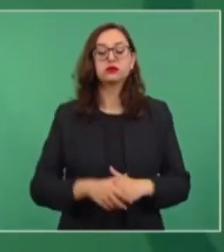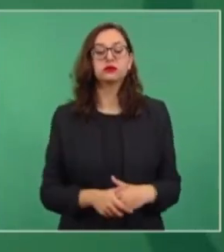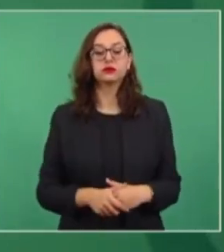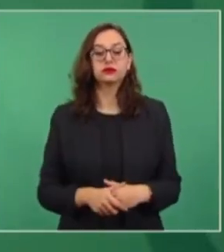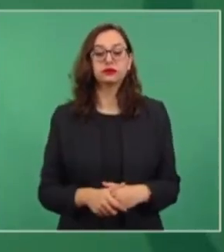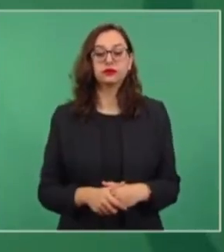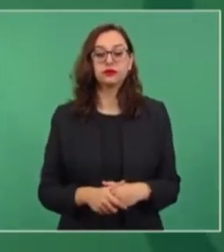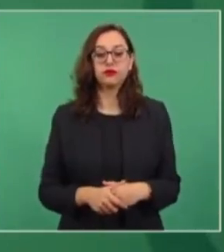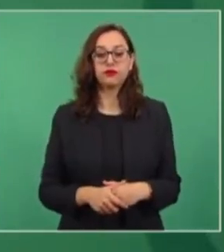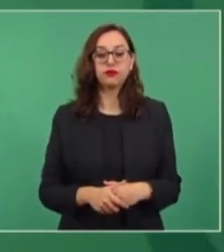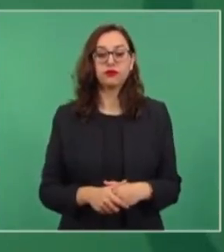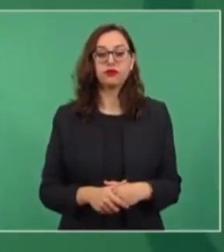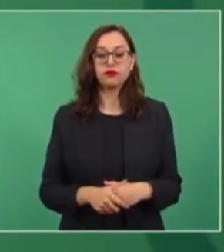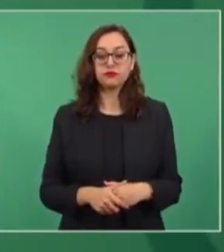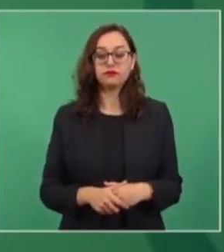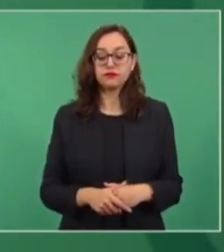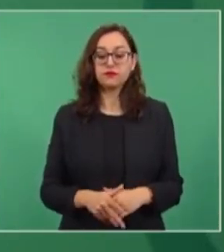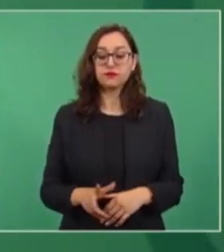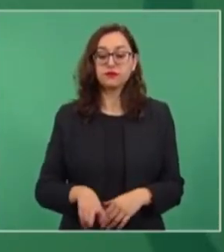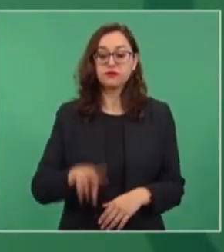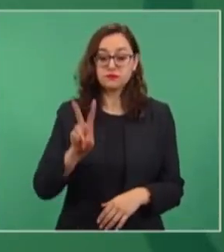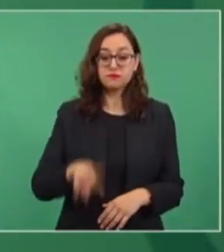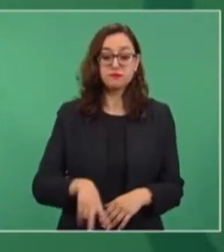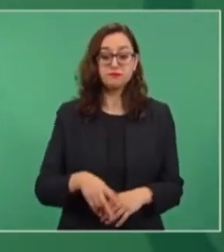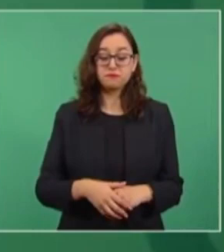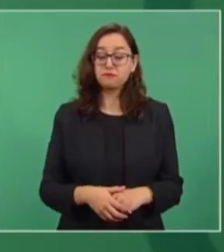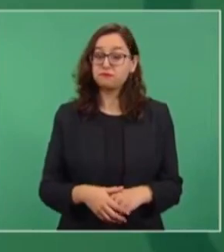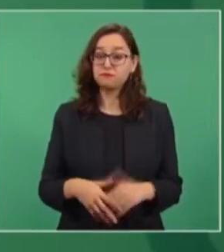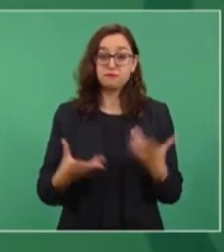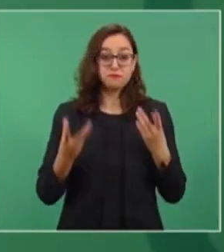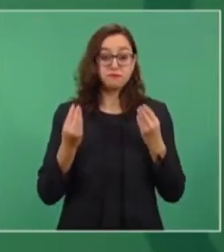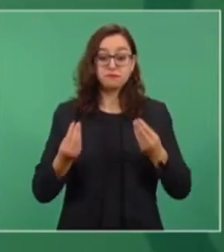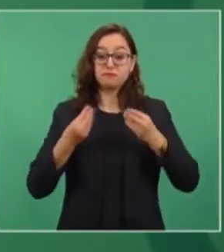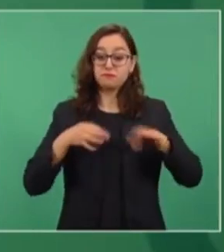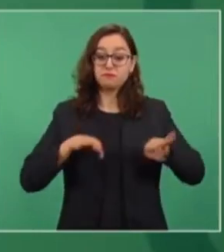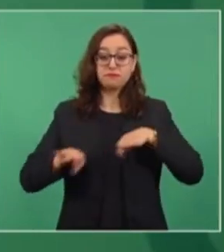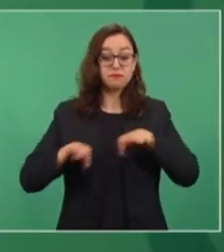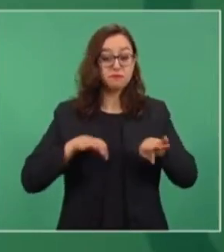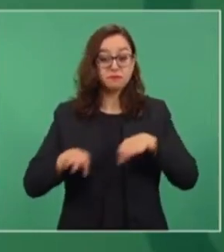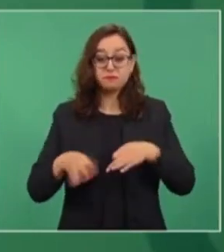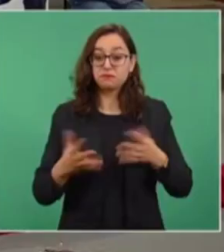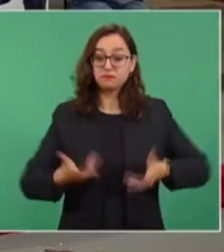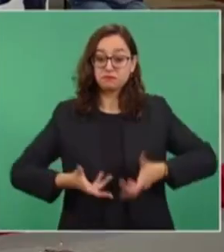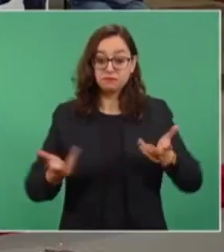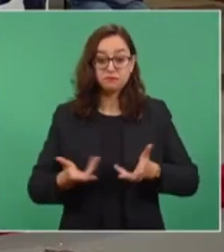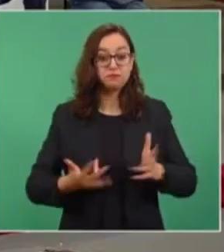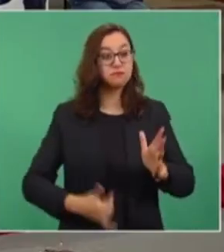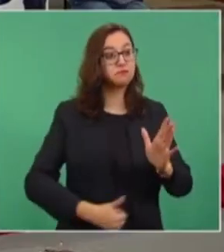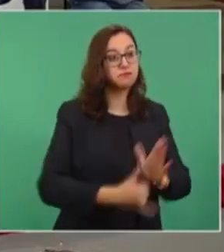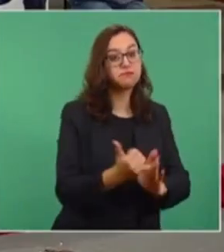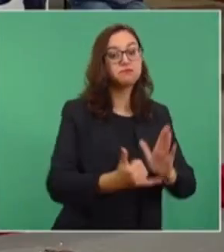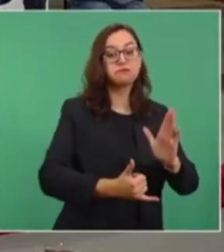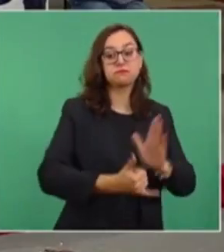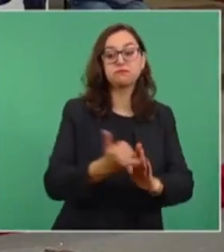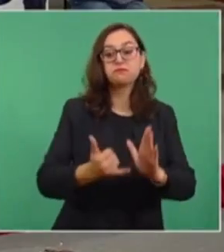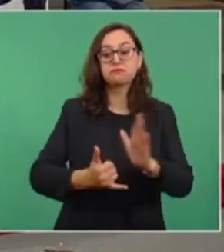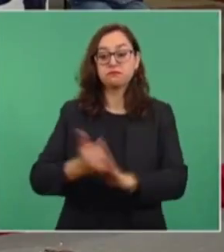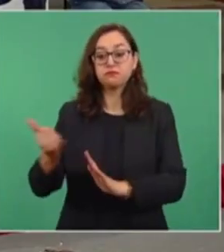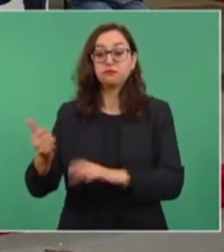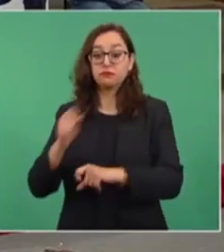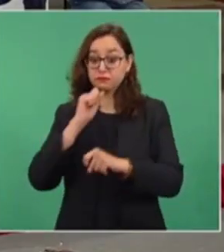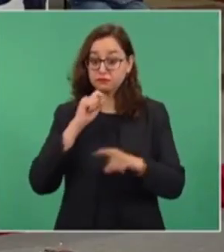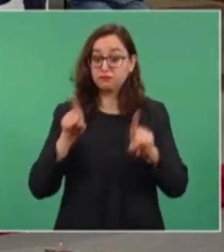estamos haciendo algo que no se hacía en mucho tiempo, estamos haciendo